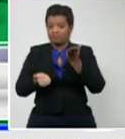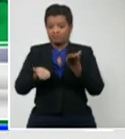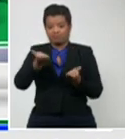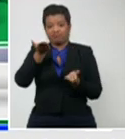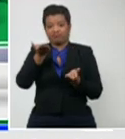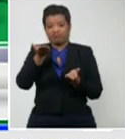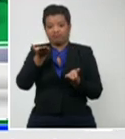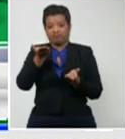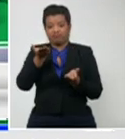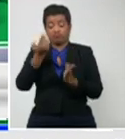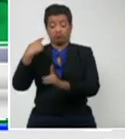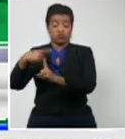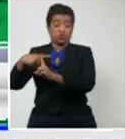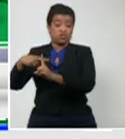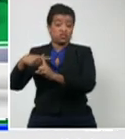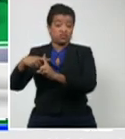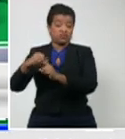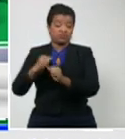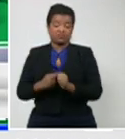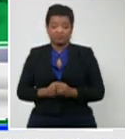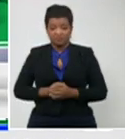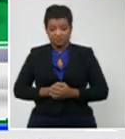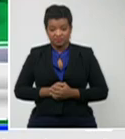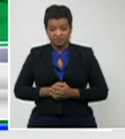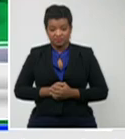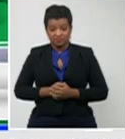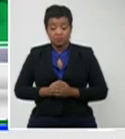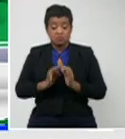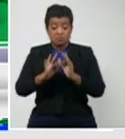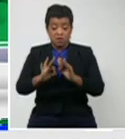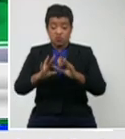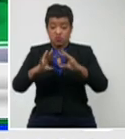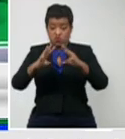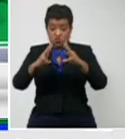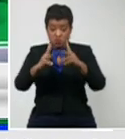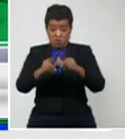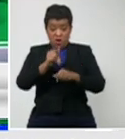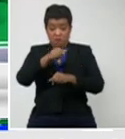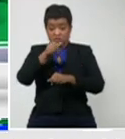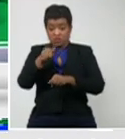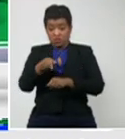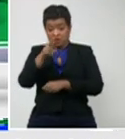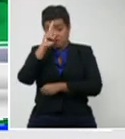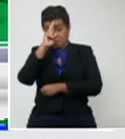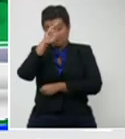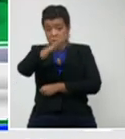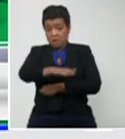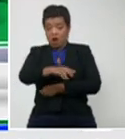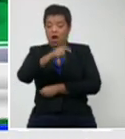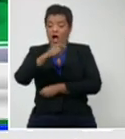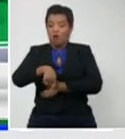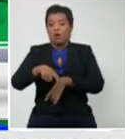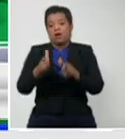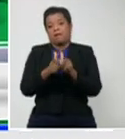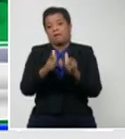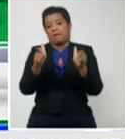Eso hace que el número de activos pues se incremente, porque son personas que van